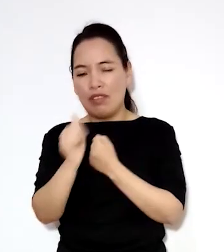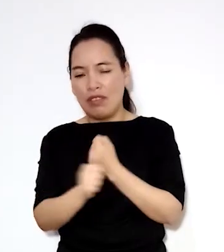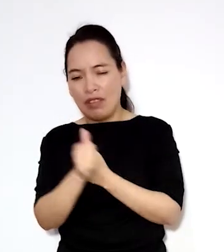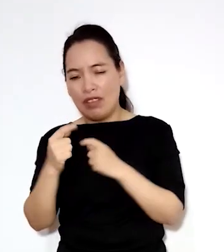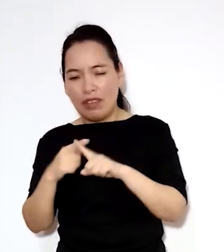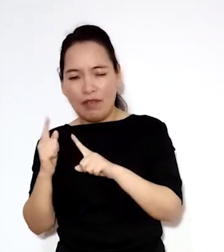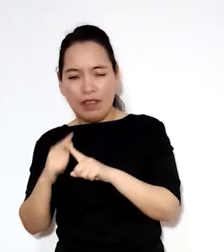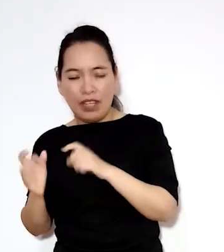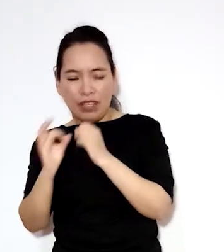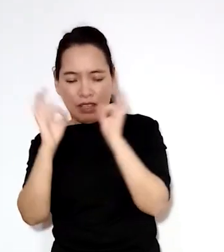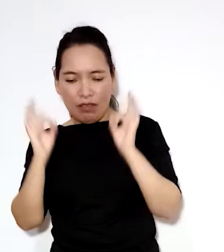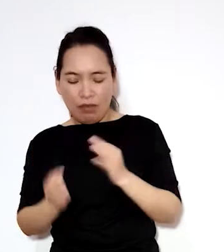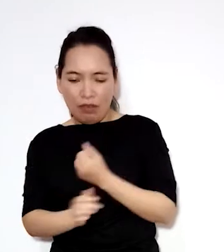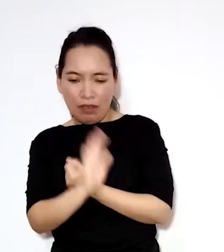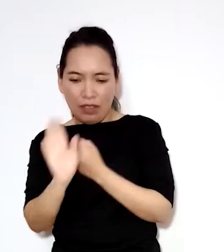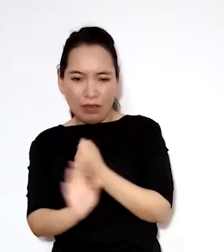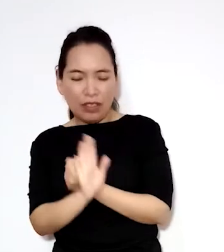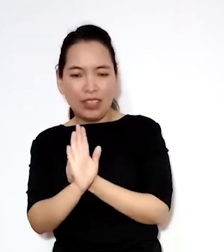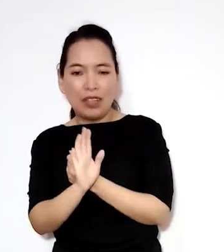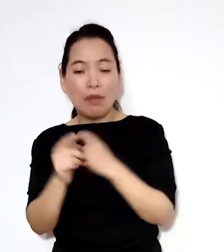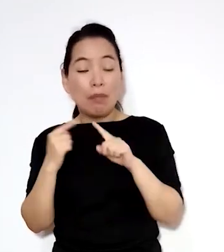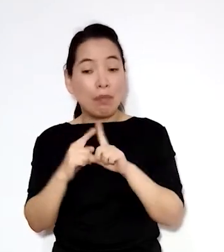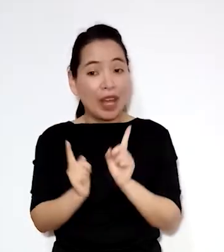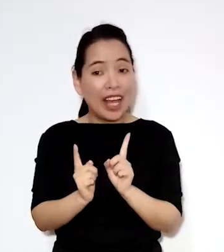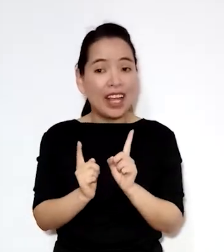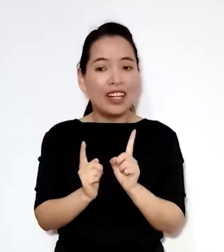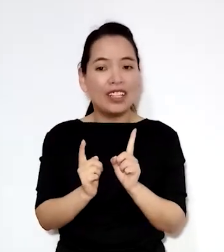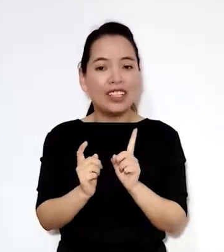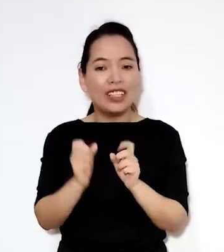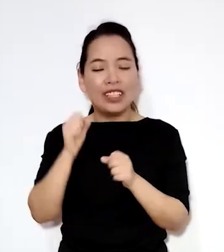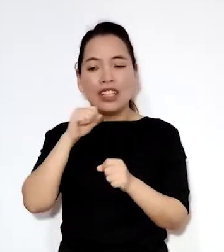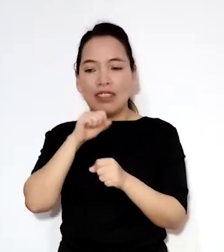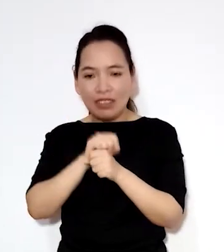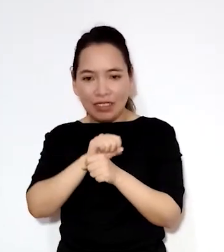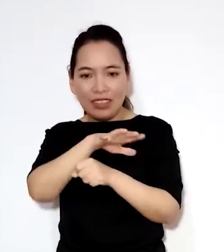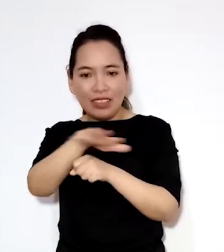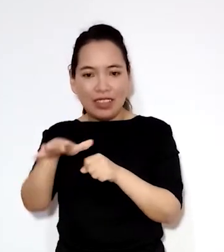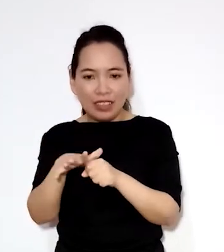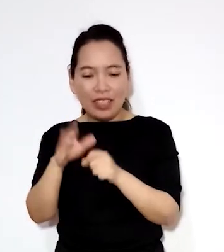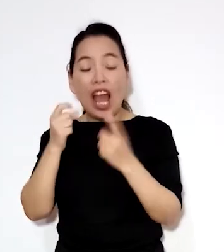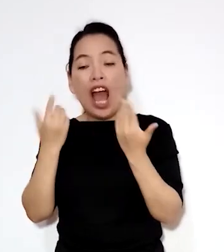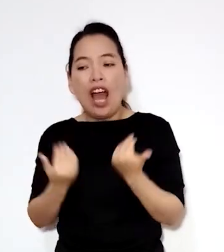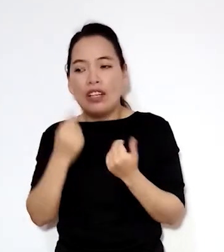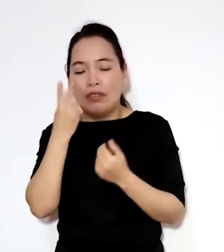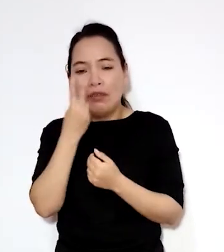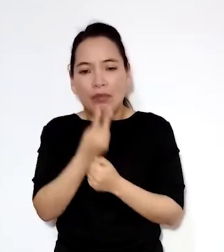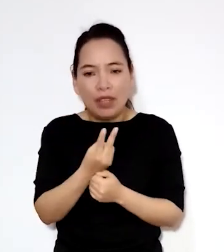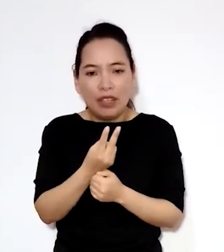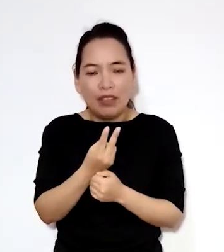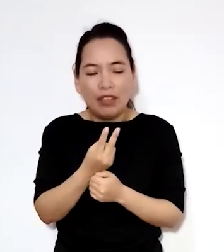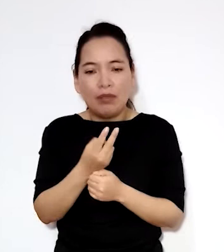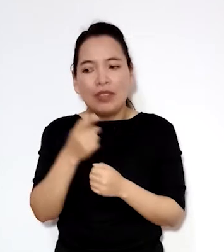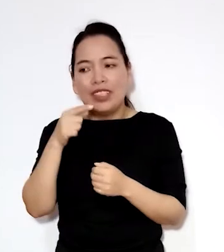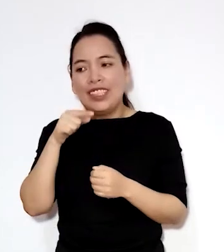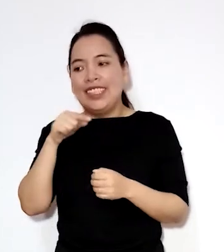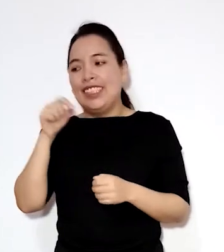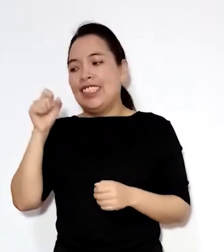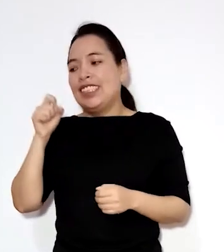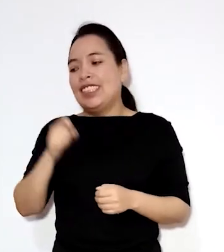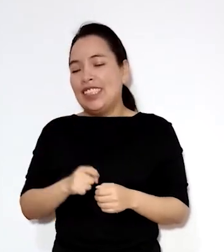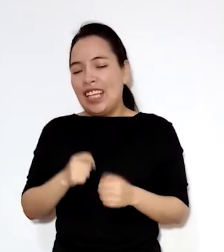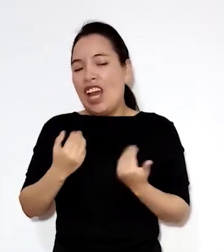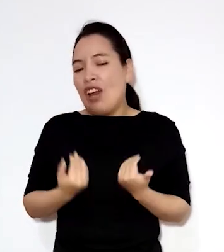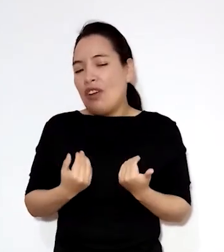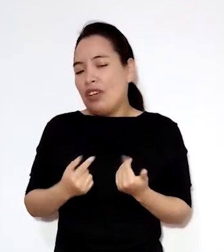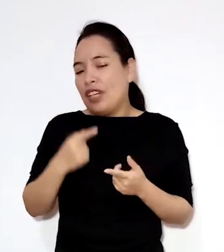no tendríamos los mismos mecanismos de protección, no tendríamos las mismas herramientas para defendernos, pero la epidemia nos ha demostrado que a la